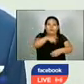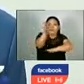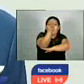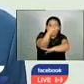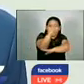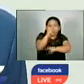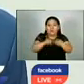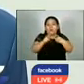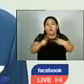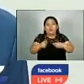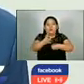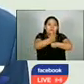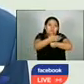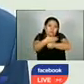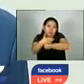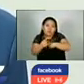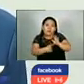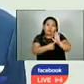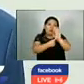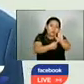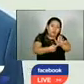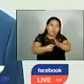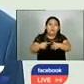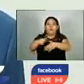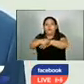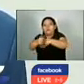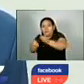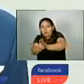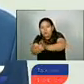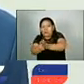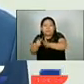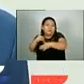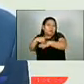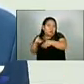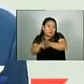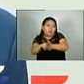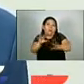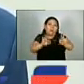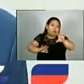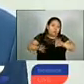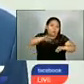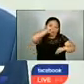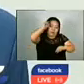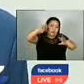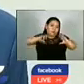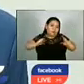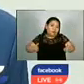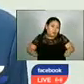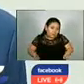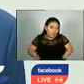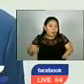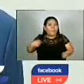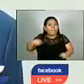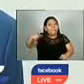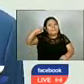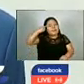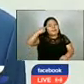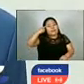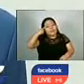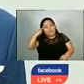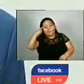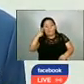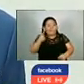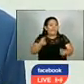los dirigentes de los partidos políticos, diputados de la Asamblea Legislativa y otros funcionarios, pero también consideramos que las condiciones